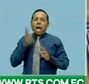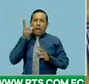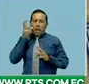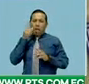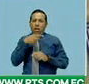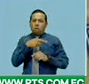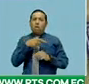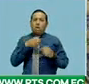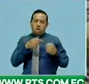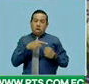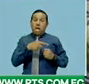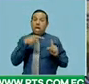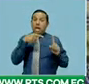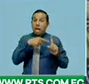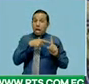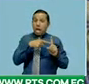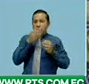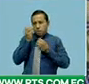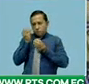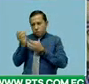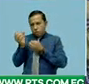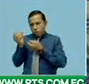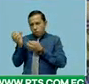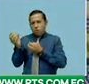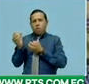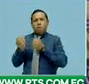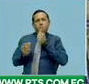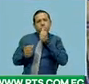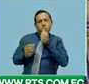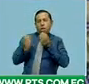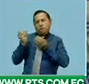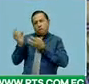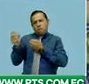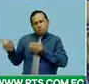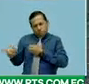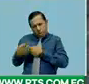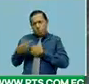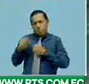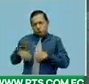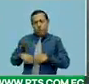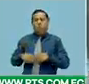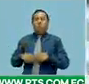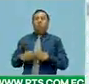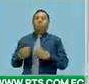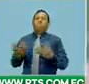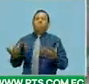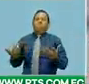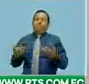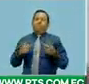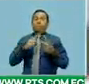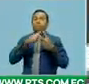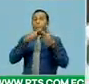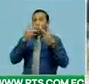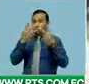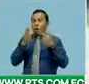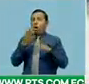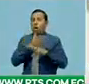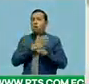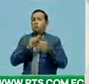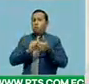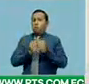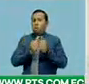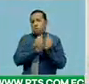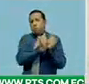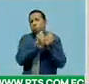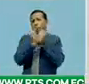quien participaba o proporcionaba información para que se pueda cometer este delito. Dos de los implicados ya registran